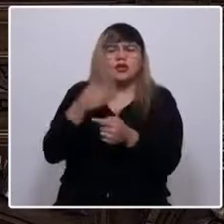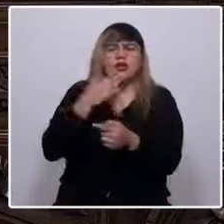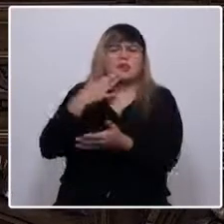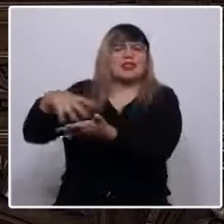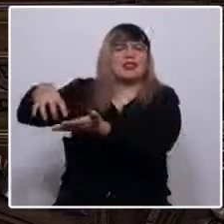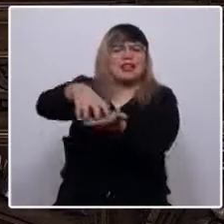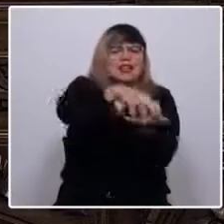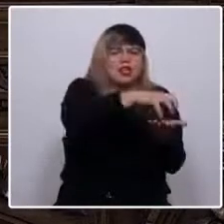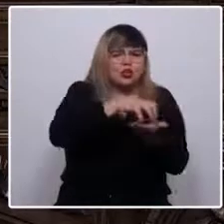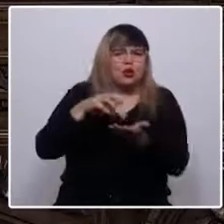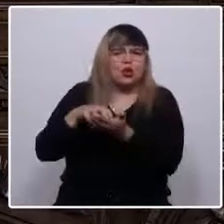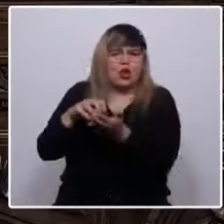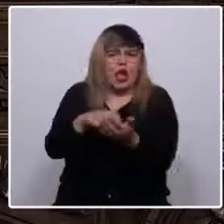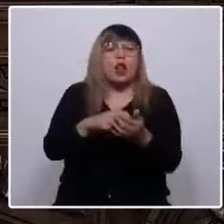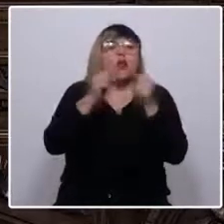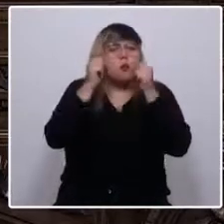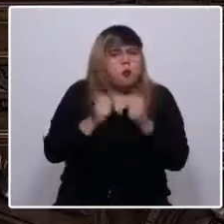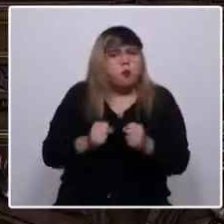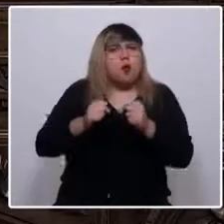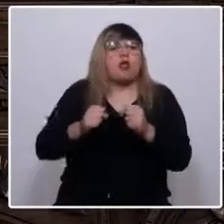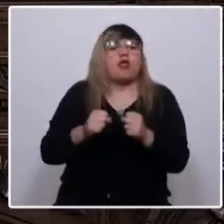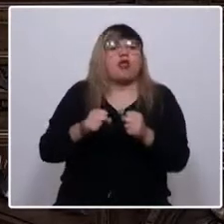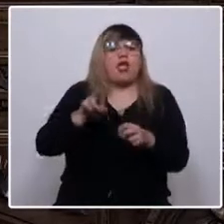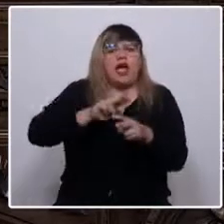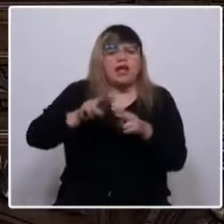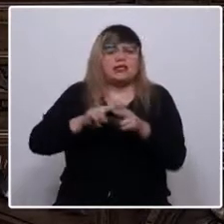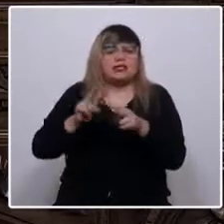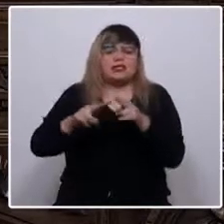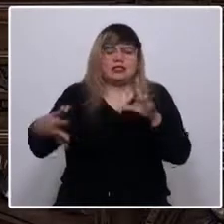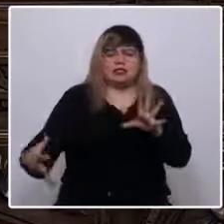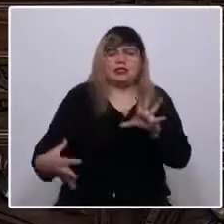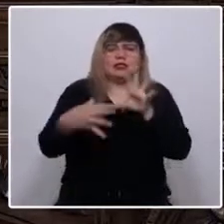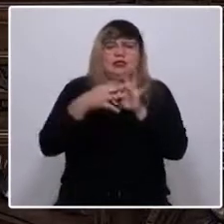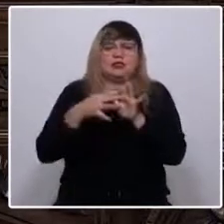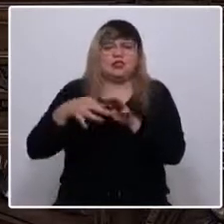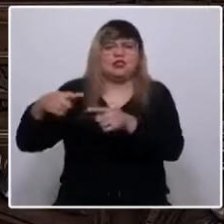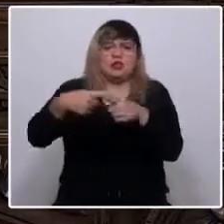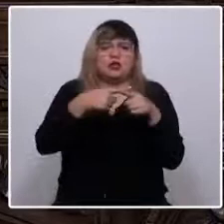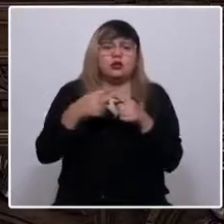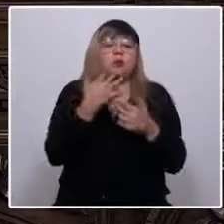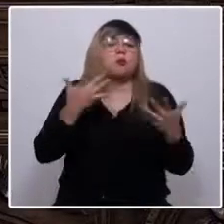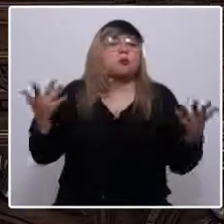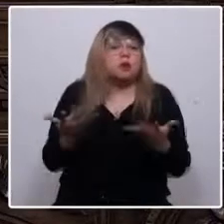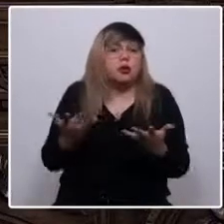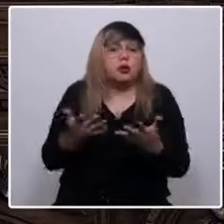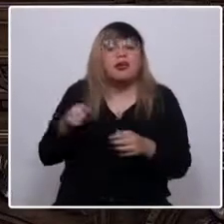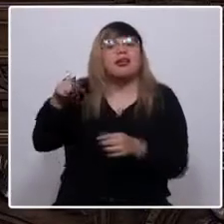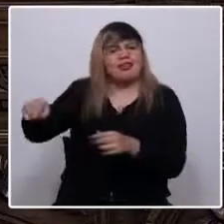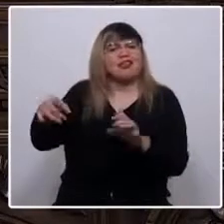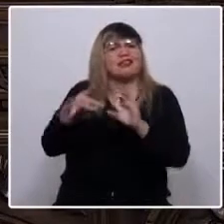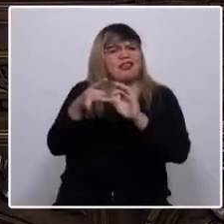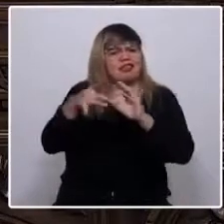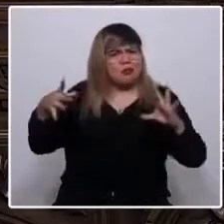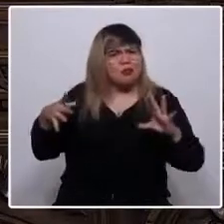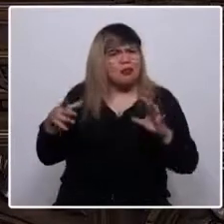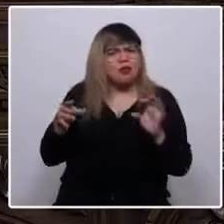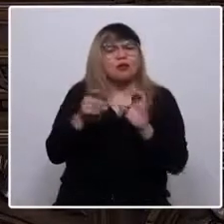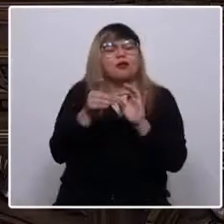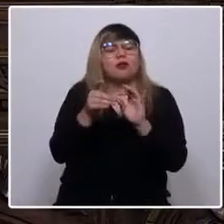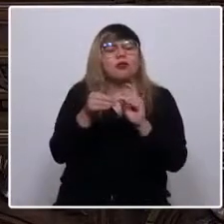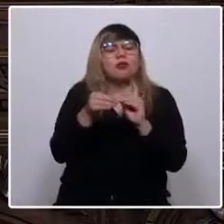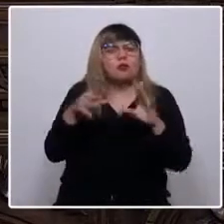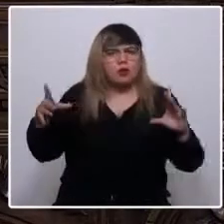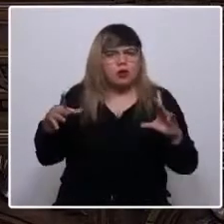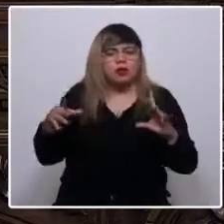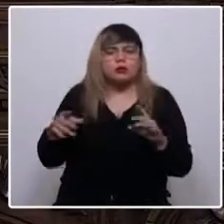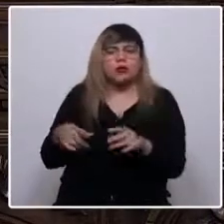de la acción directa buscan la recomposición del tejido social porque a fin de cuentas es esa la democracia la posibilidad aquí en